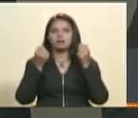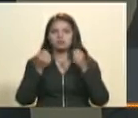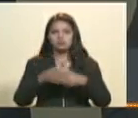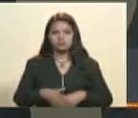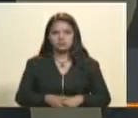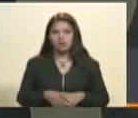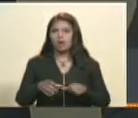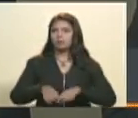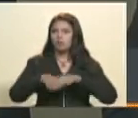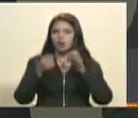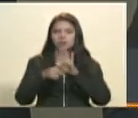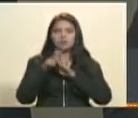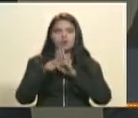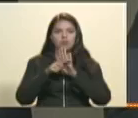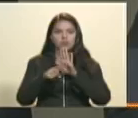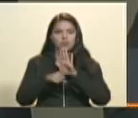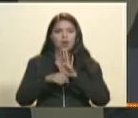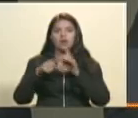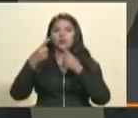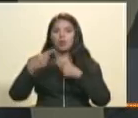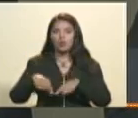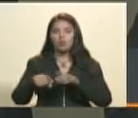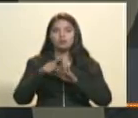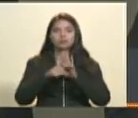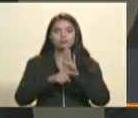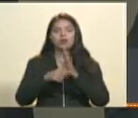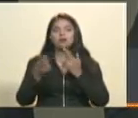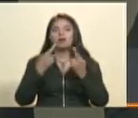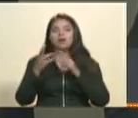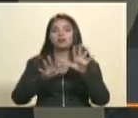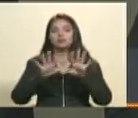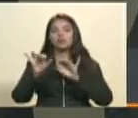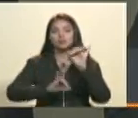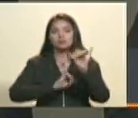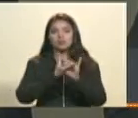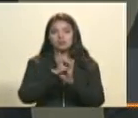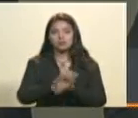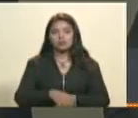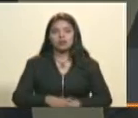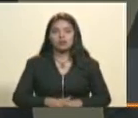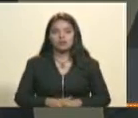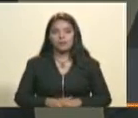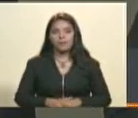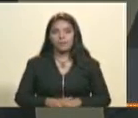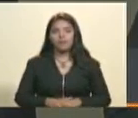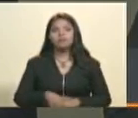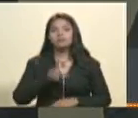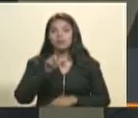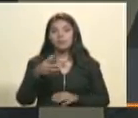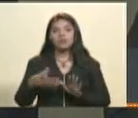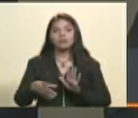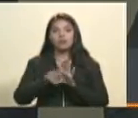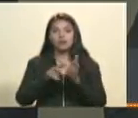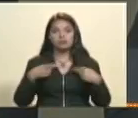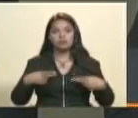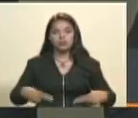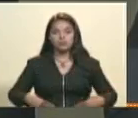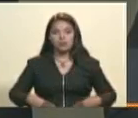violatoria de los principios y los tratados que regulan las relaciones internacionales y los derechos